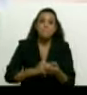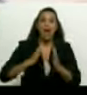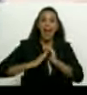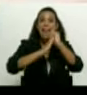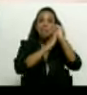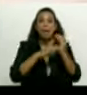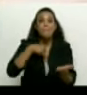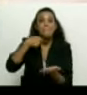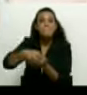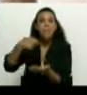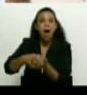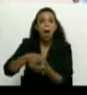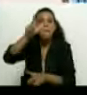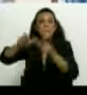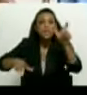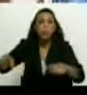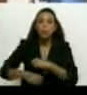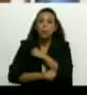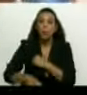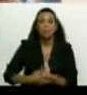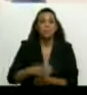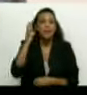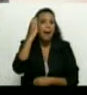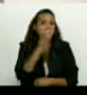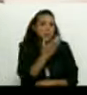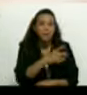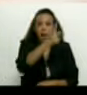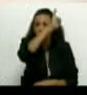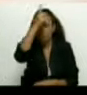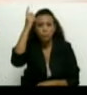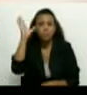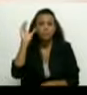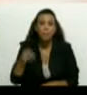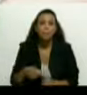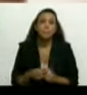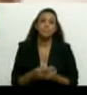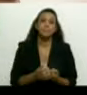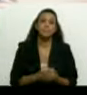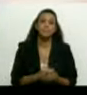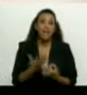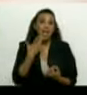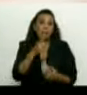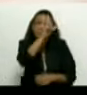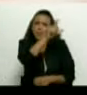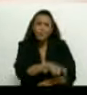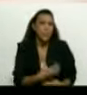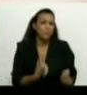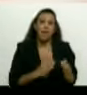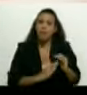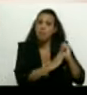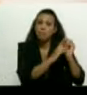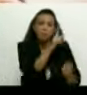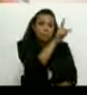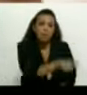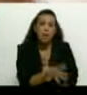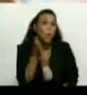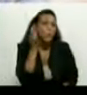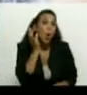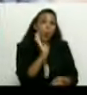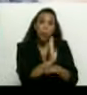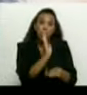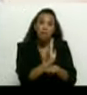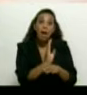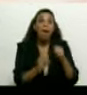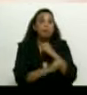pagaron mucho dinero con Capriel Rock y sus pandillas ladrones que ellos tienen, ¿verdad? Ella no es ni quien ni nadie, y le voy a decir honestamente, cuidado si